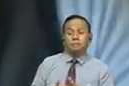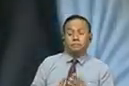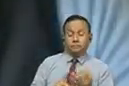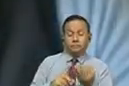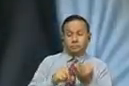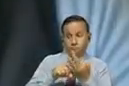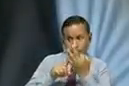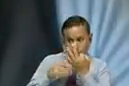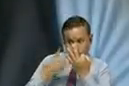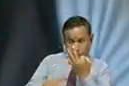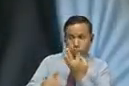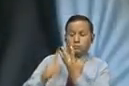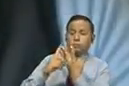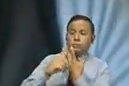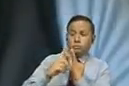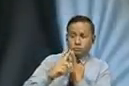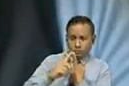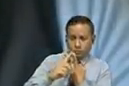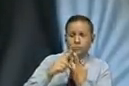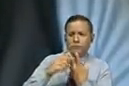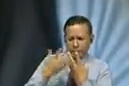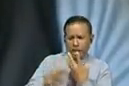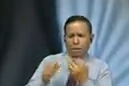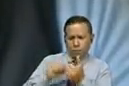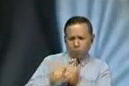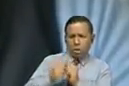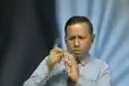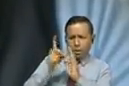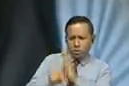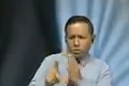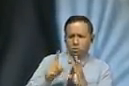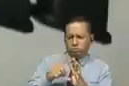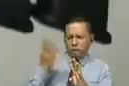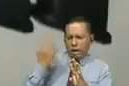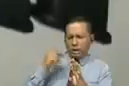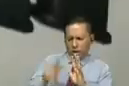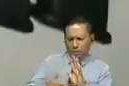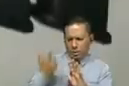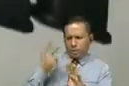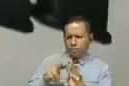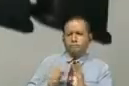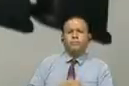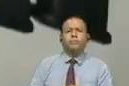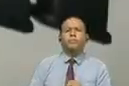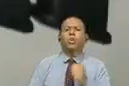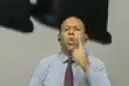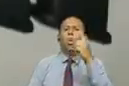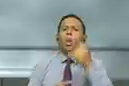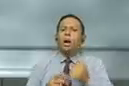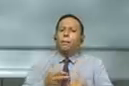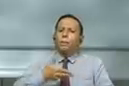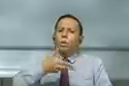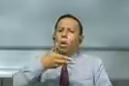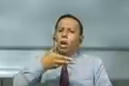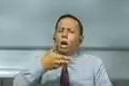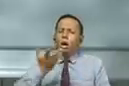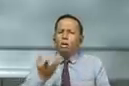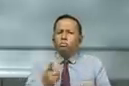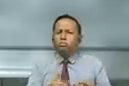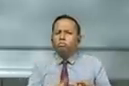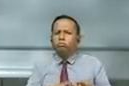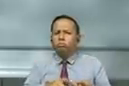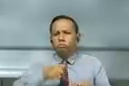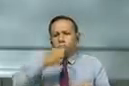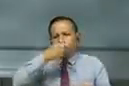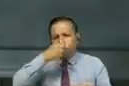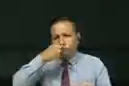Hay una persona más que está detenida que también tiene 3 antecedentes, asimismo 3 detenciones. Una pistola con sus municiones. La coca